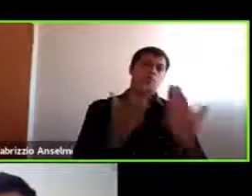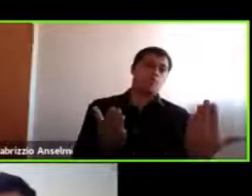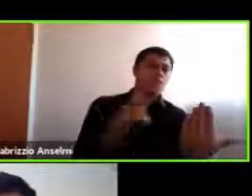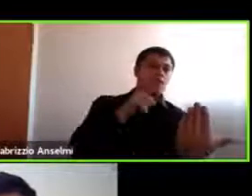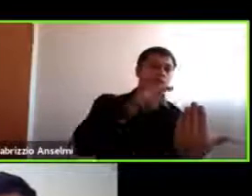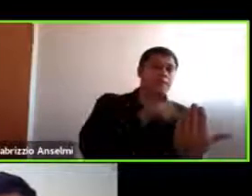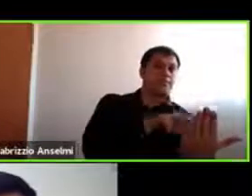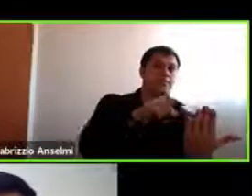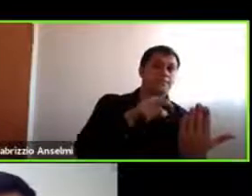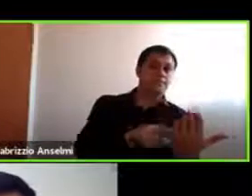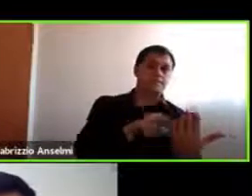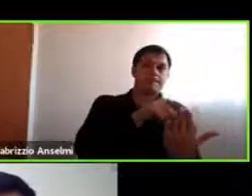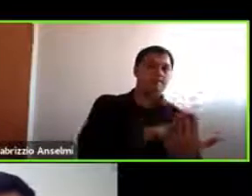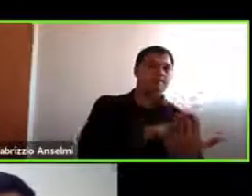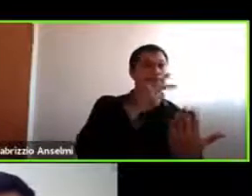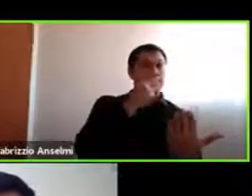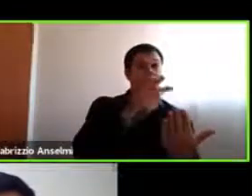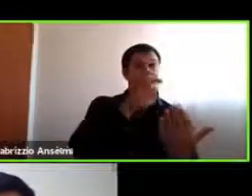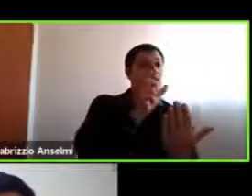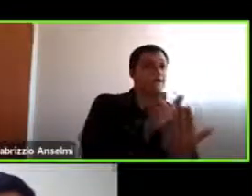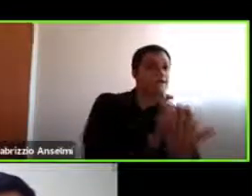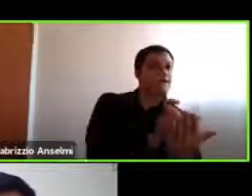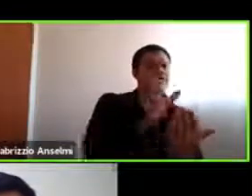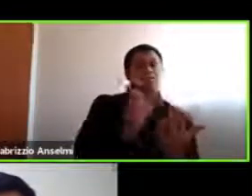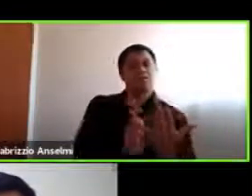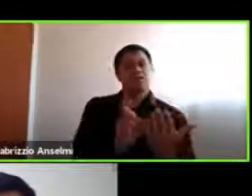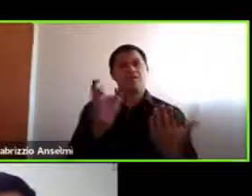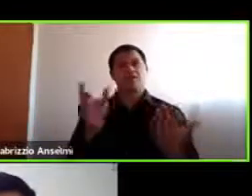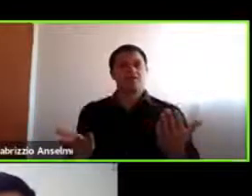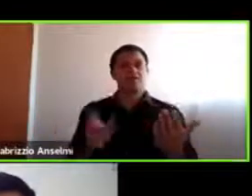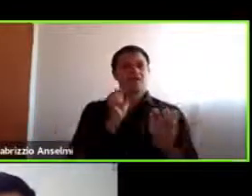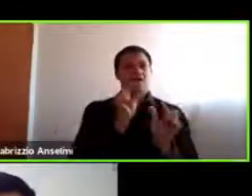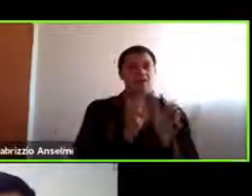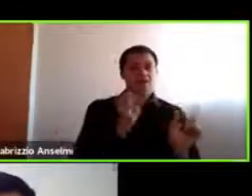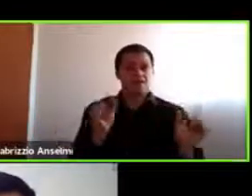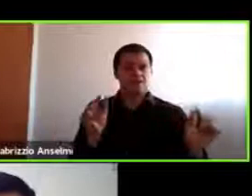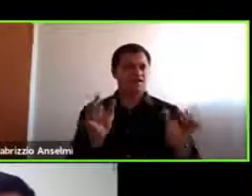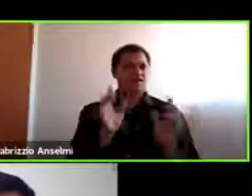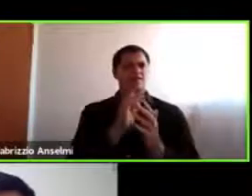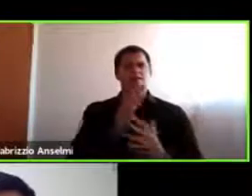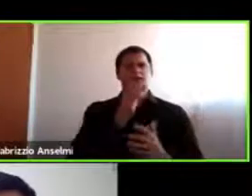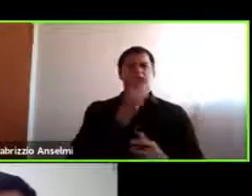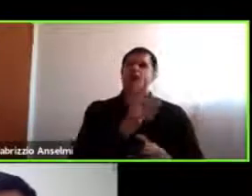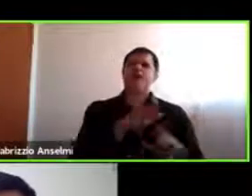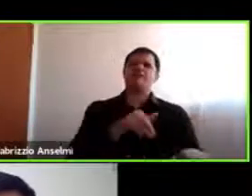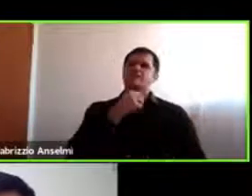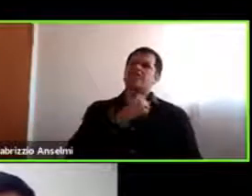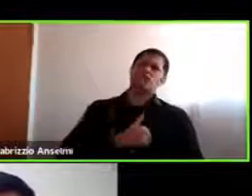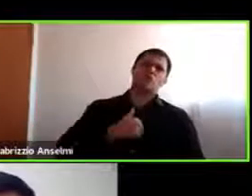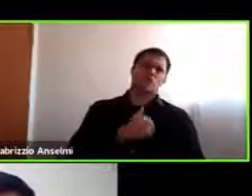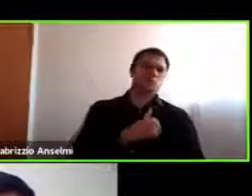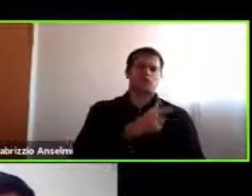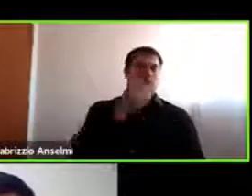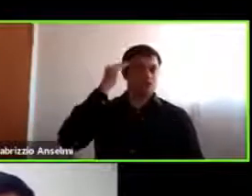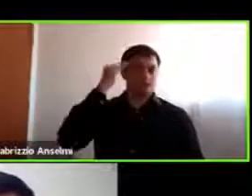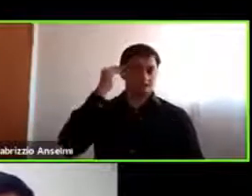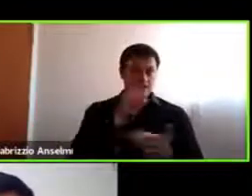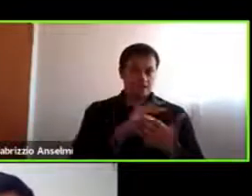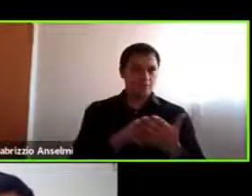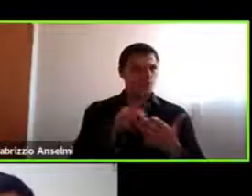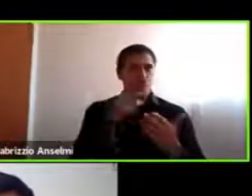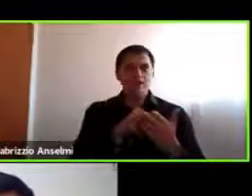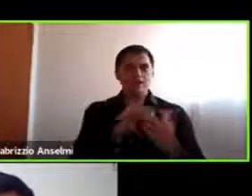asociación de que esas palabras que pueden o esas letras esos signos que quizás son tan aburridos ahora que no sabe leer son historias